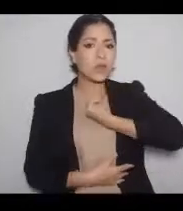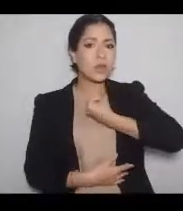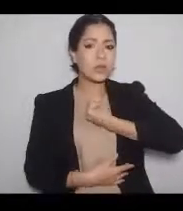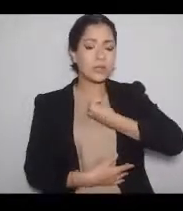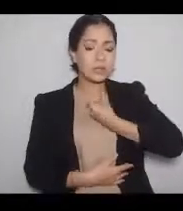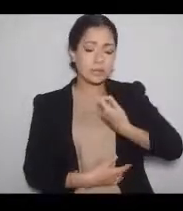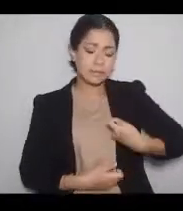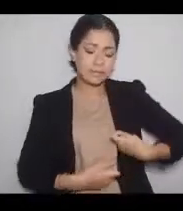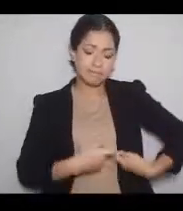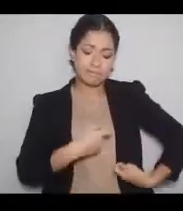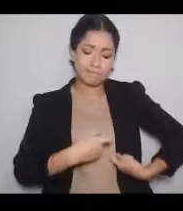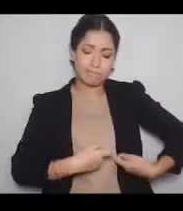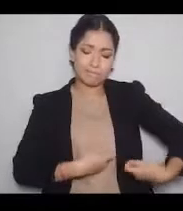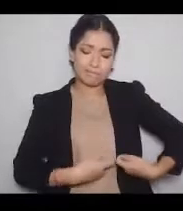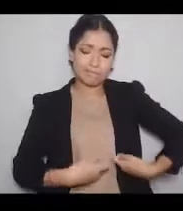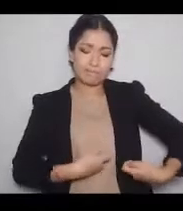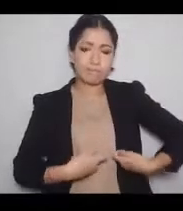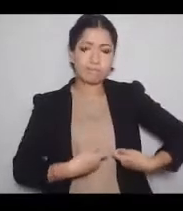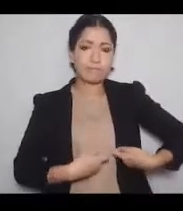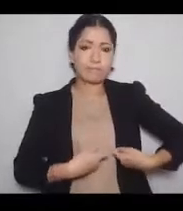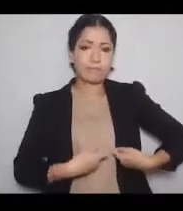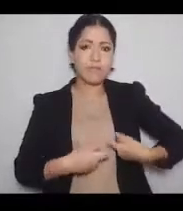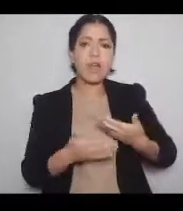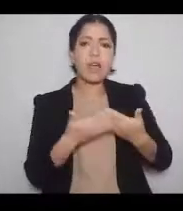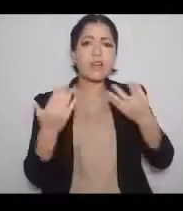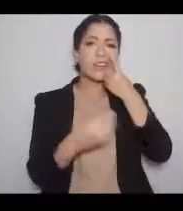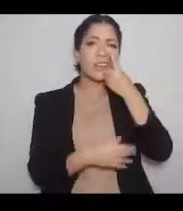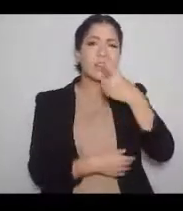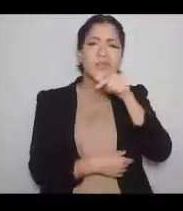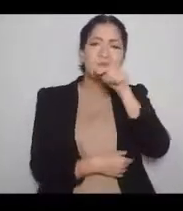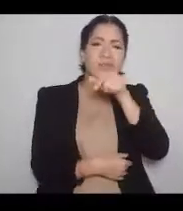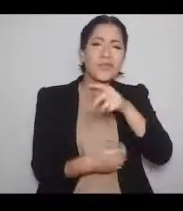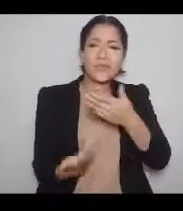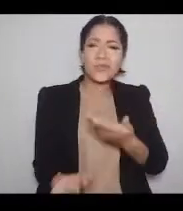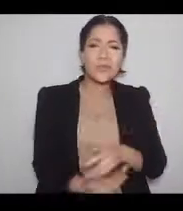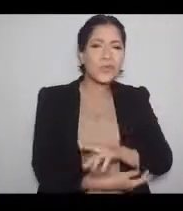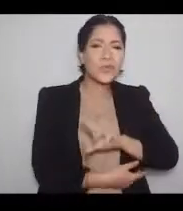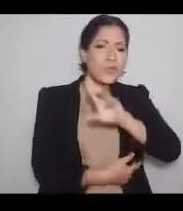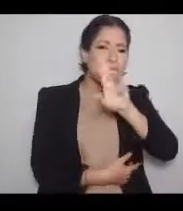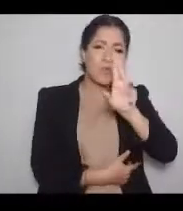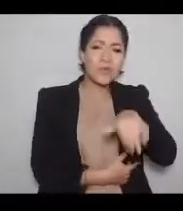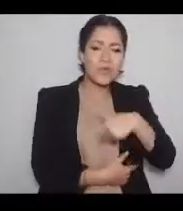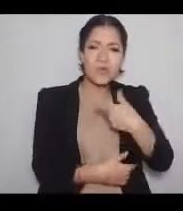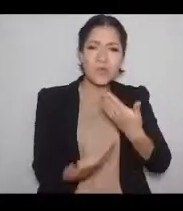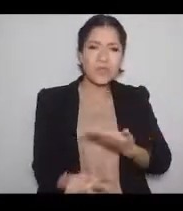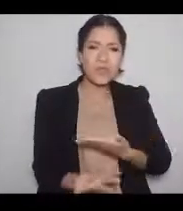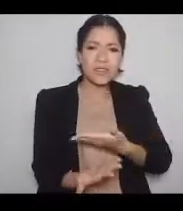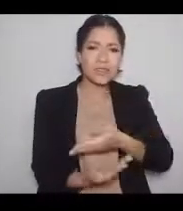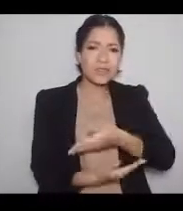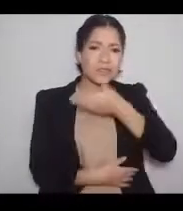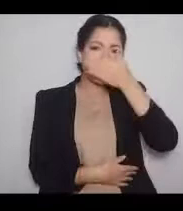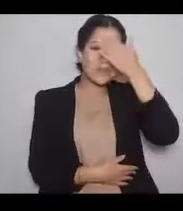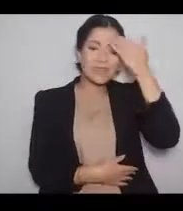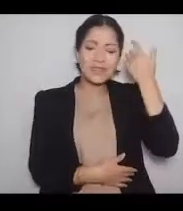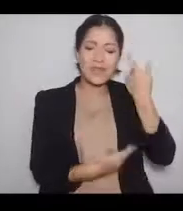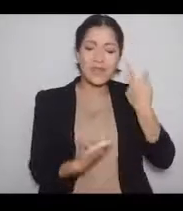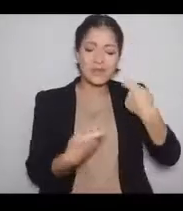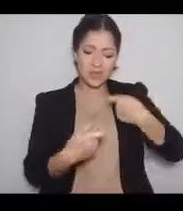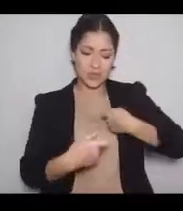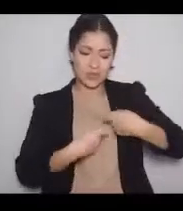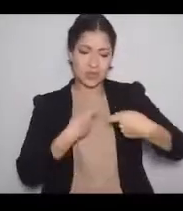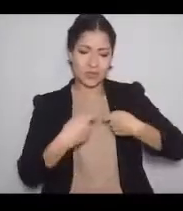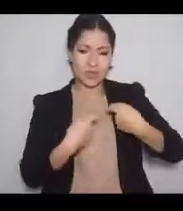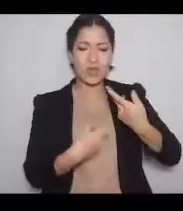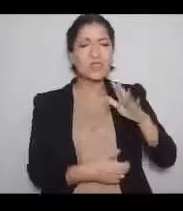la tuya. Te quejas de tus enfermedades, pero eso te permite ser egoísta.